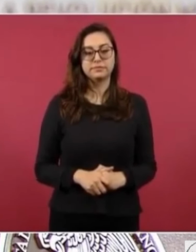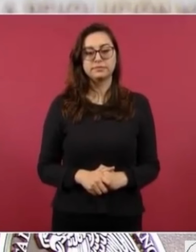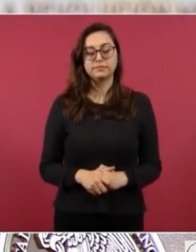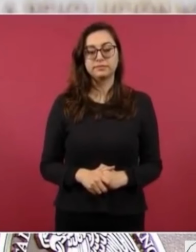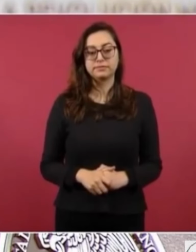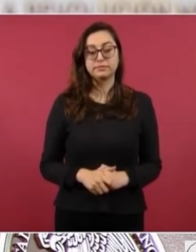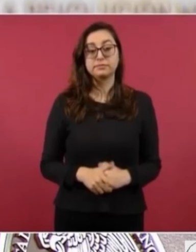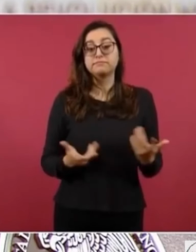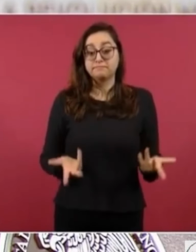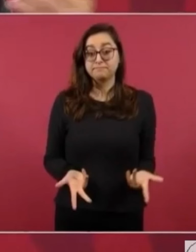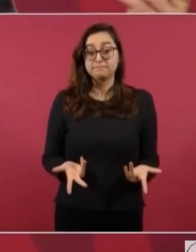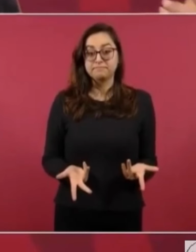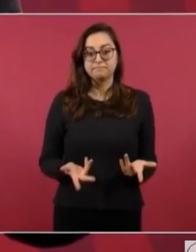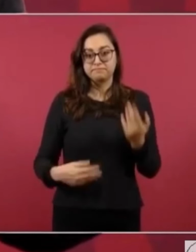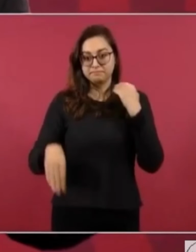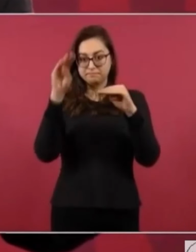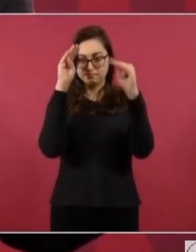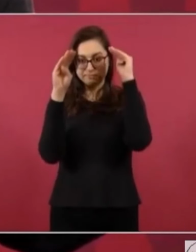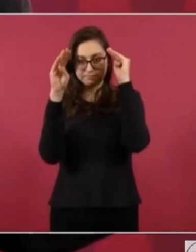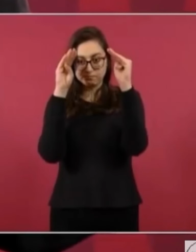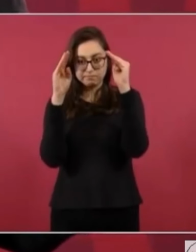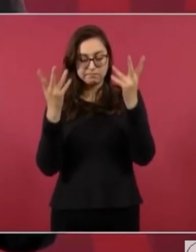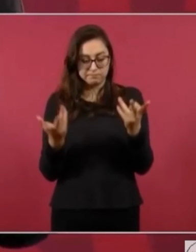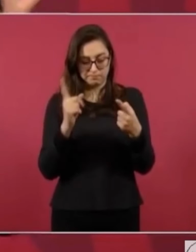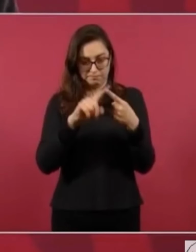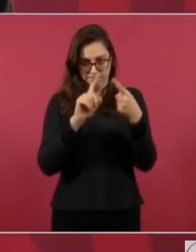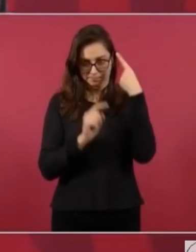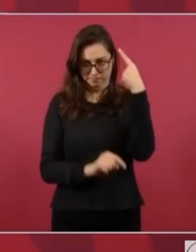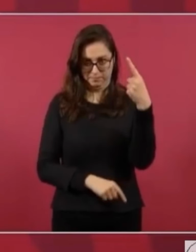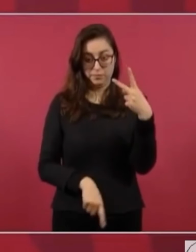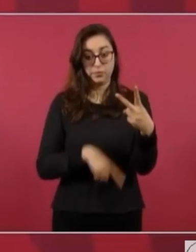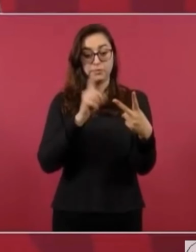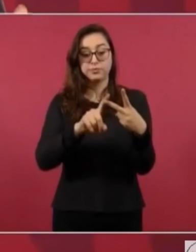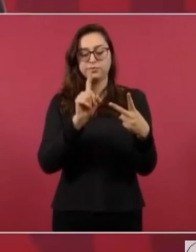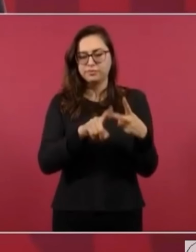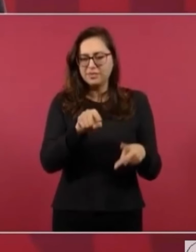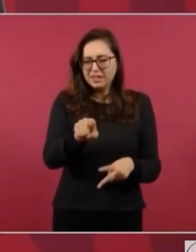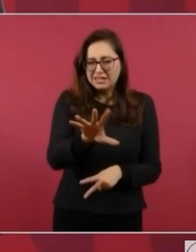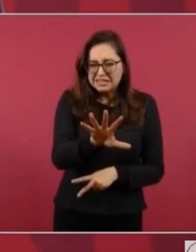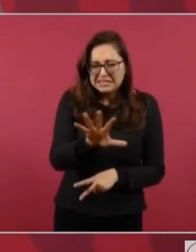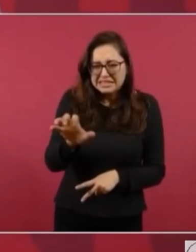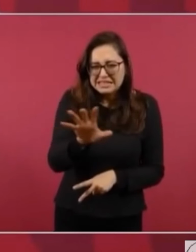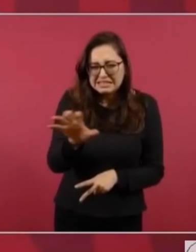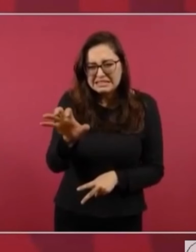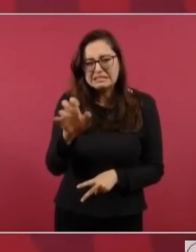Y se estaba planteando que en vez de 500 diputados, pues nada más